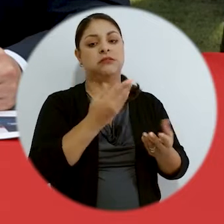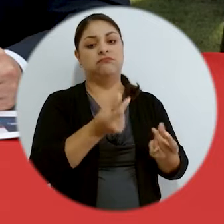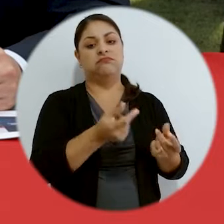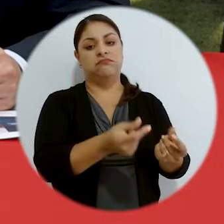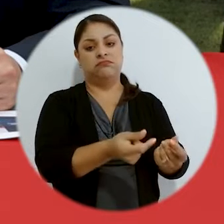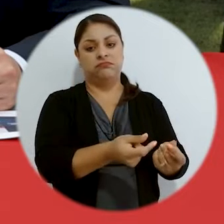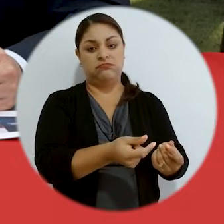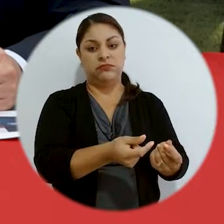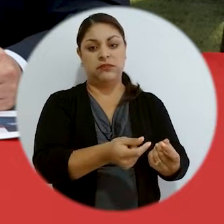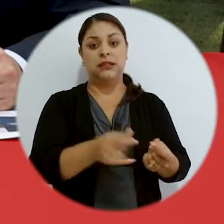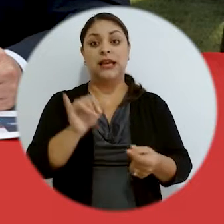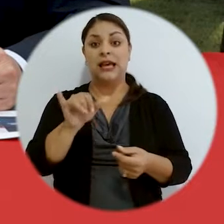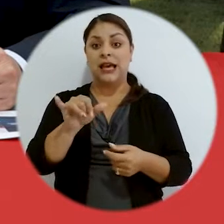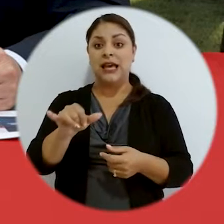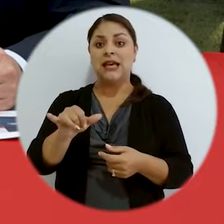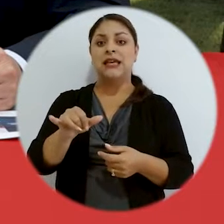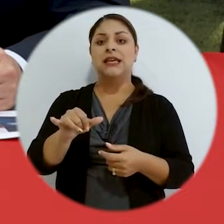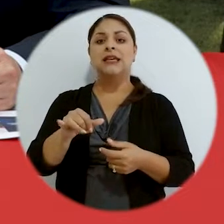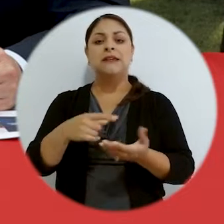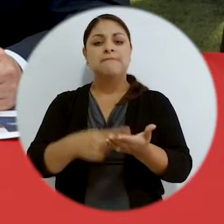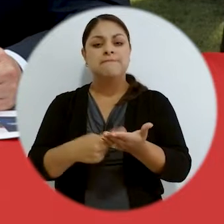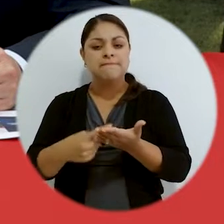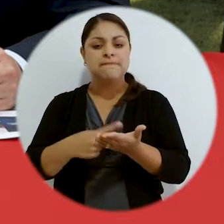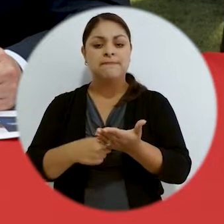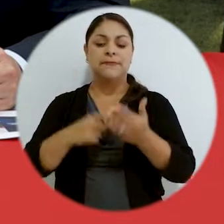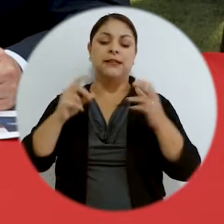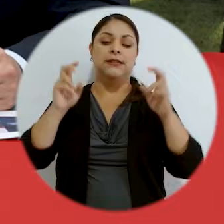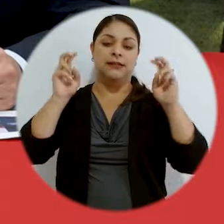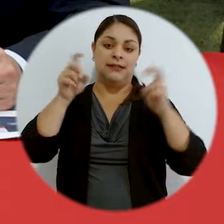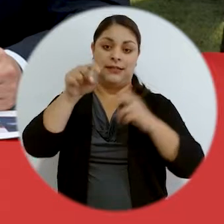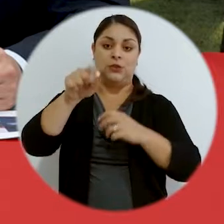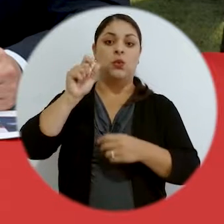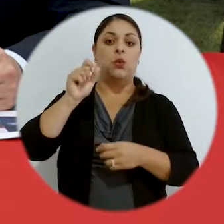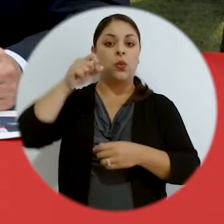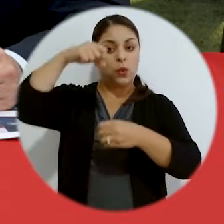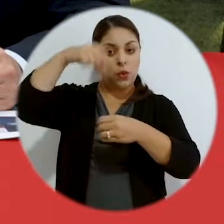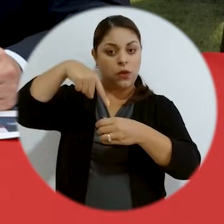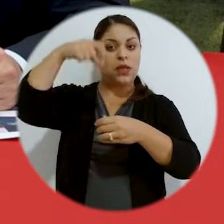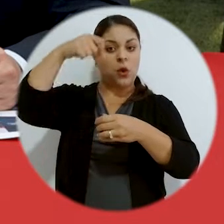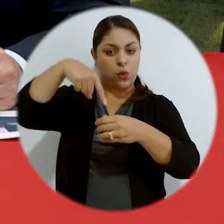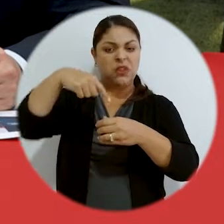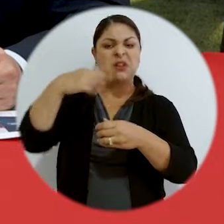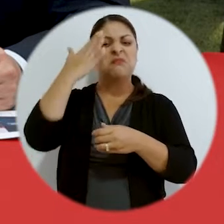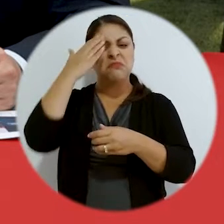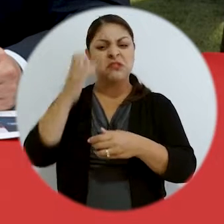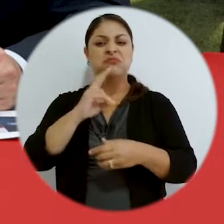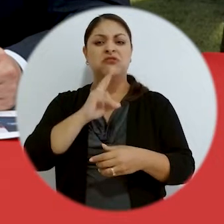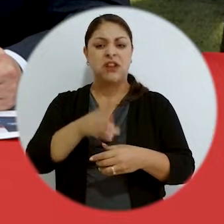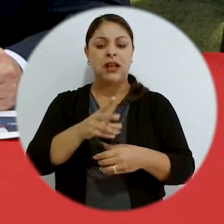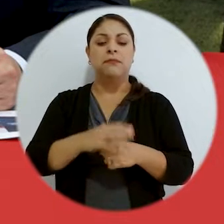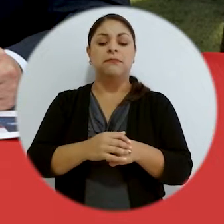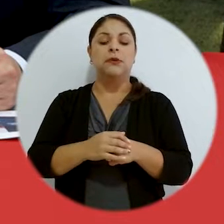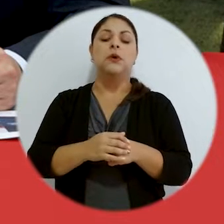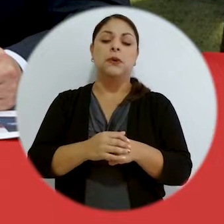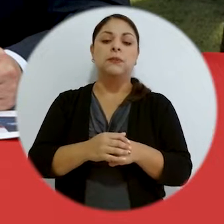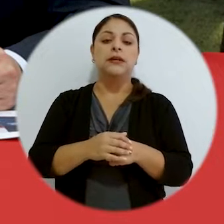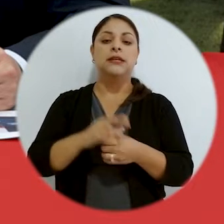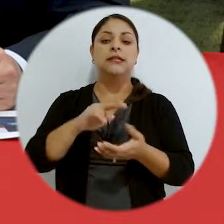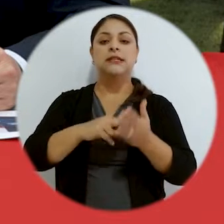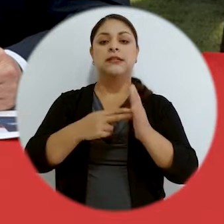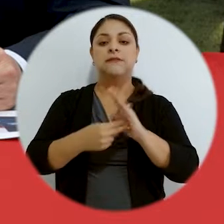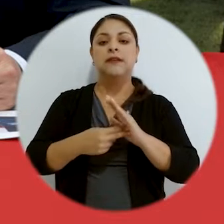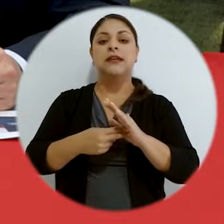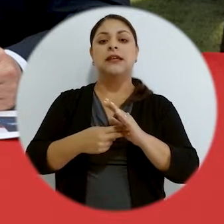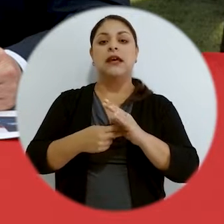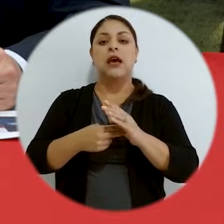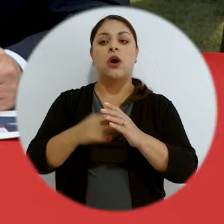le preguntamos, cuando entramos en el concepto de gota a gota. Gota a gota es porque en realidad es una